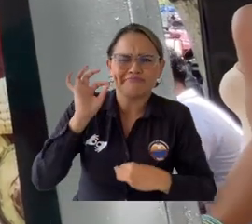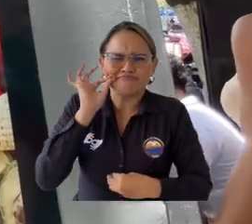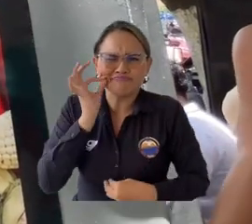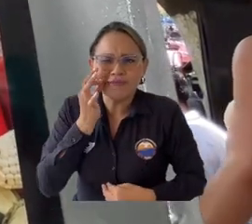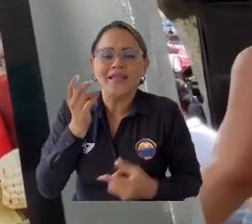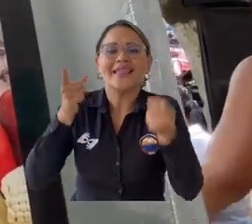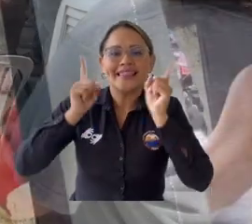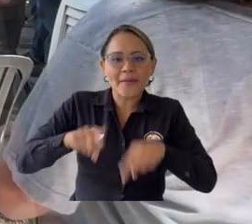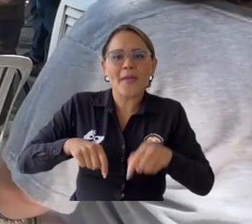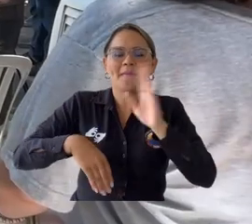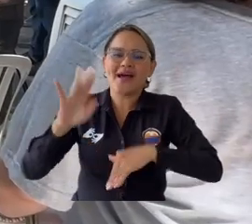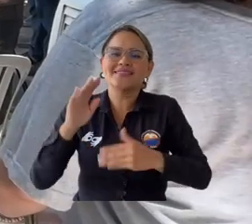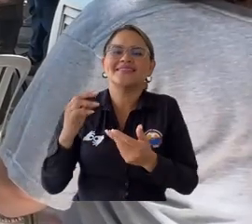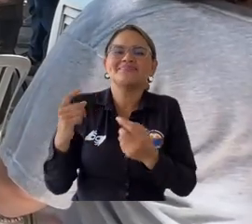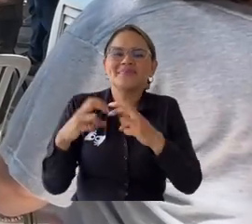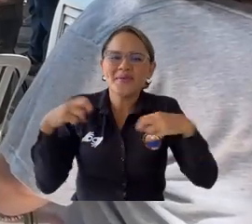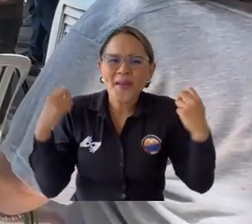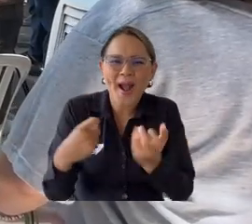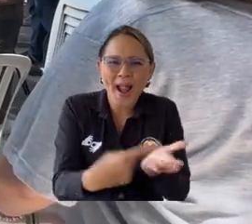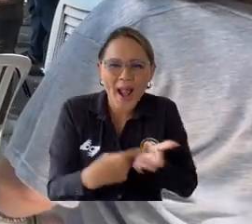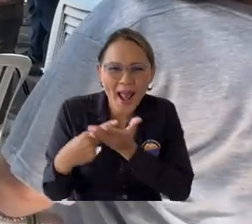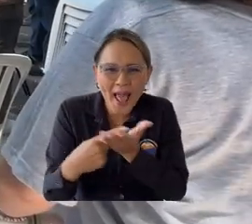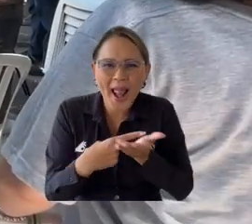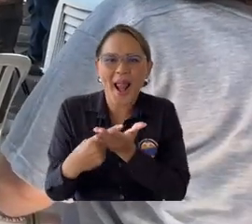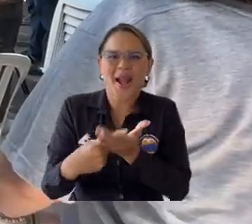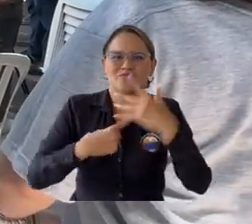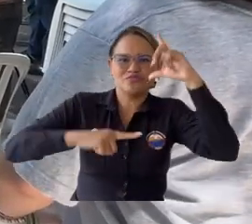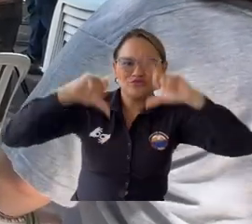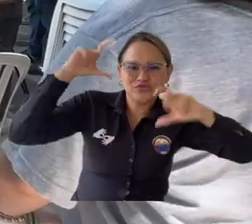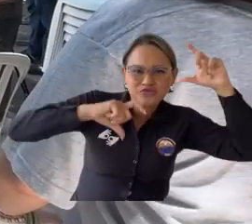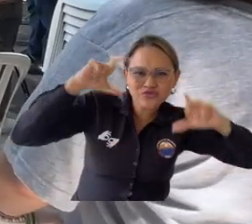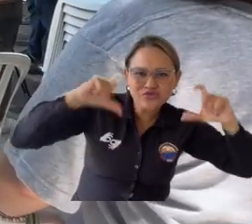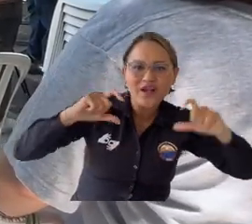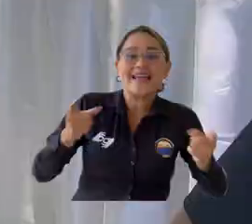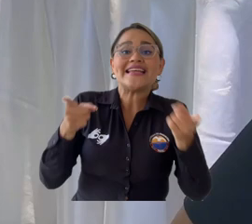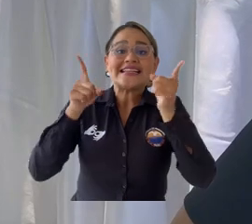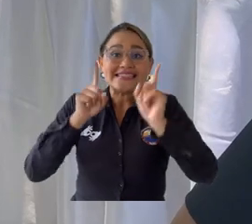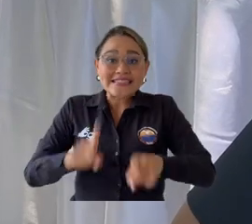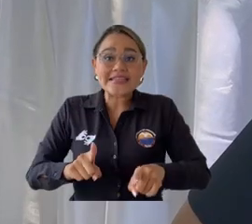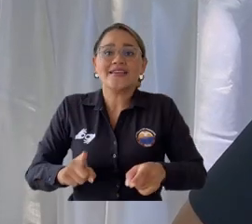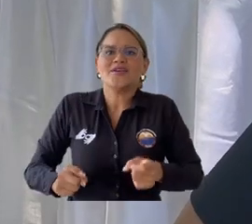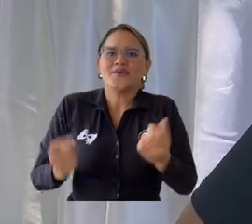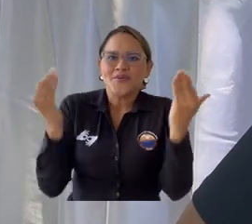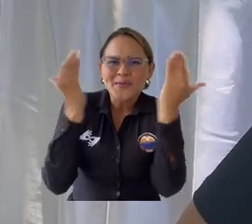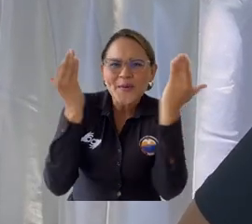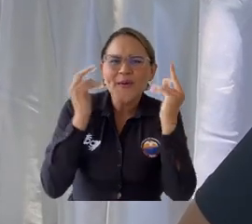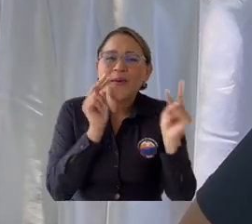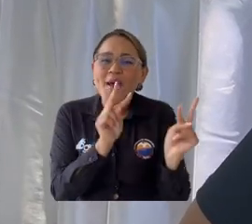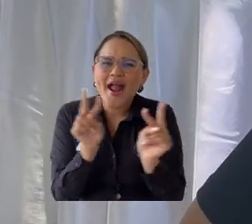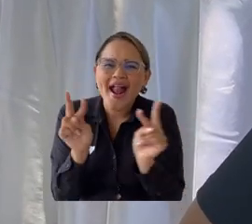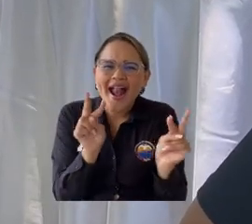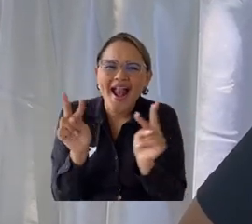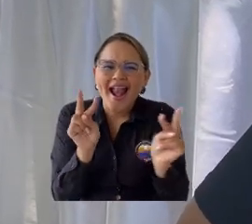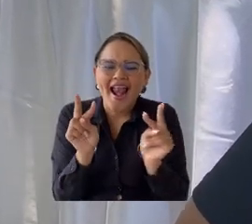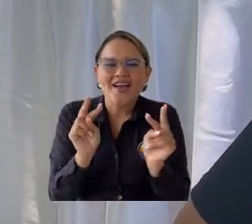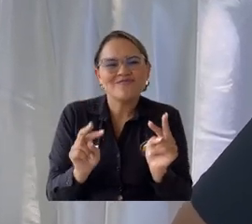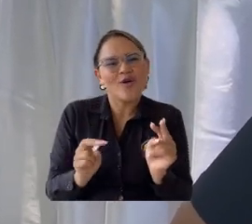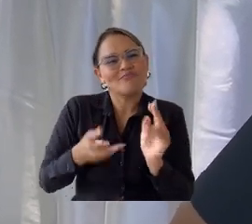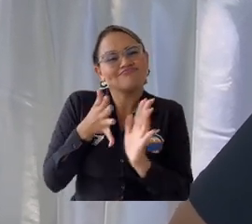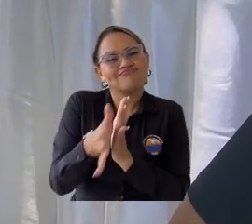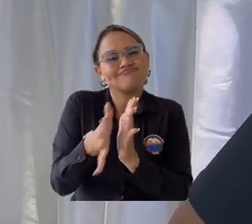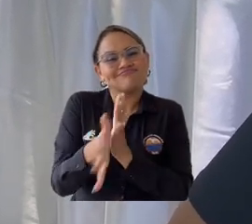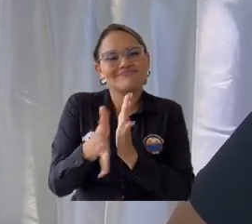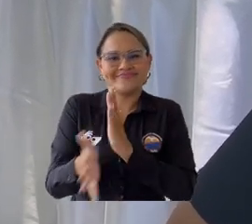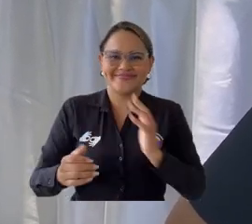un conversatorio, exposición fotográfica y el documental audiovisual. Importante las tradiciones que se conserven, porque